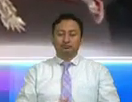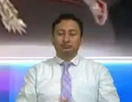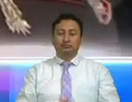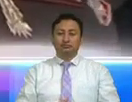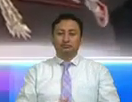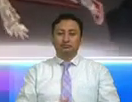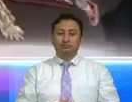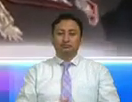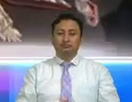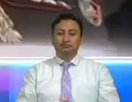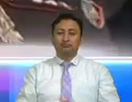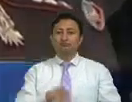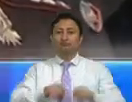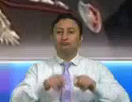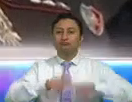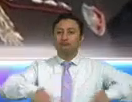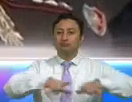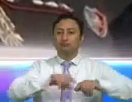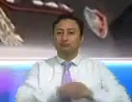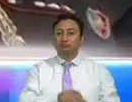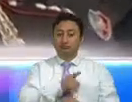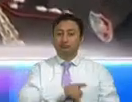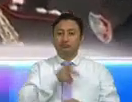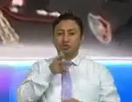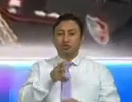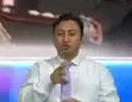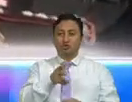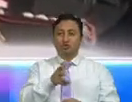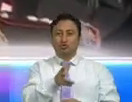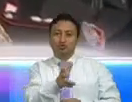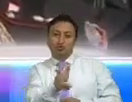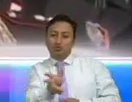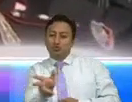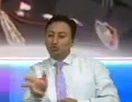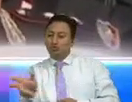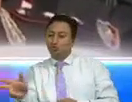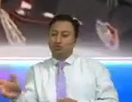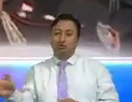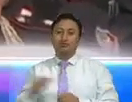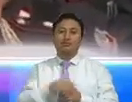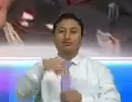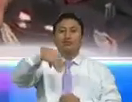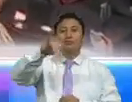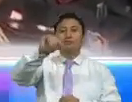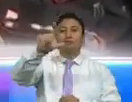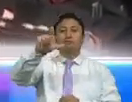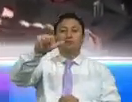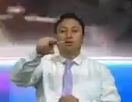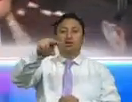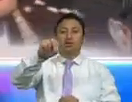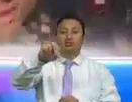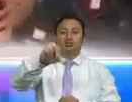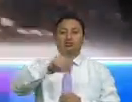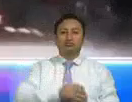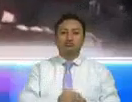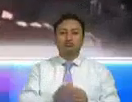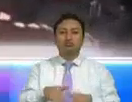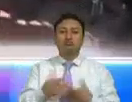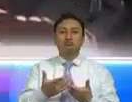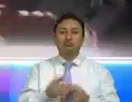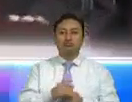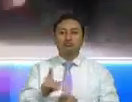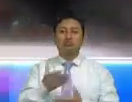en cierto punto se desvió de la carretera y conduje la autobús a la provincia de milán o sobre la base de la primera